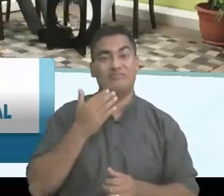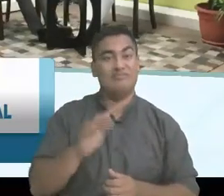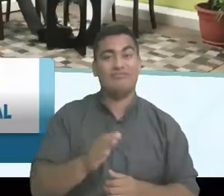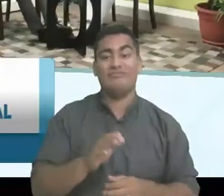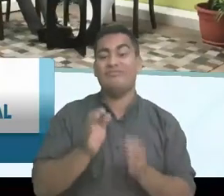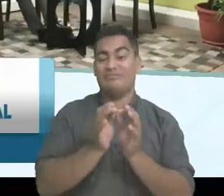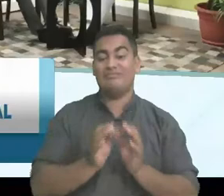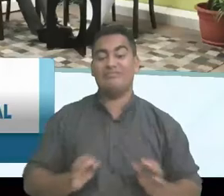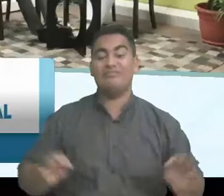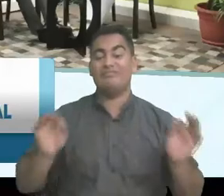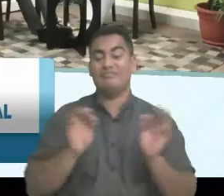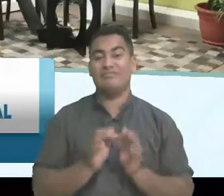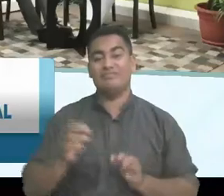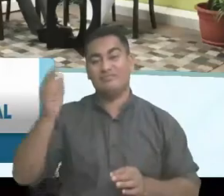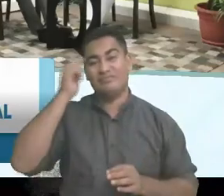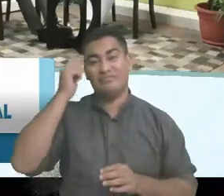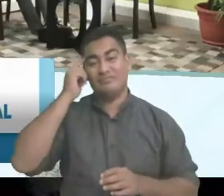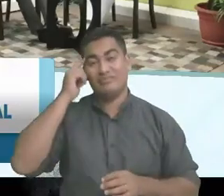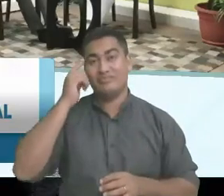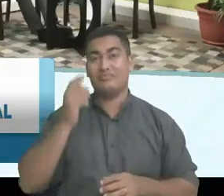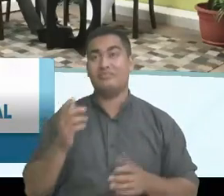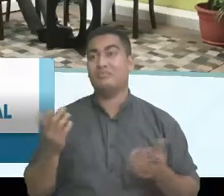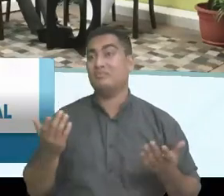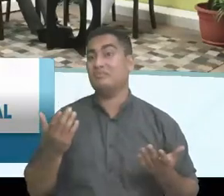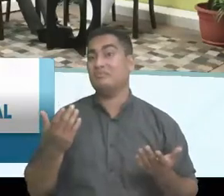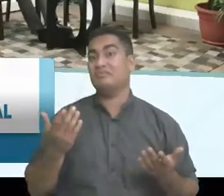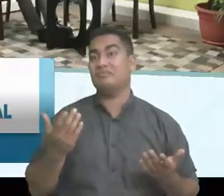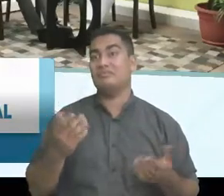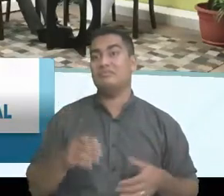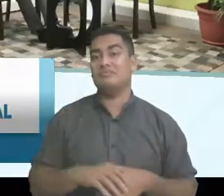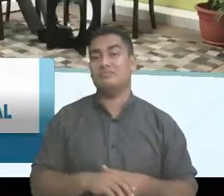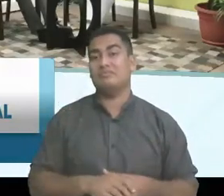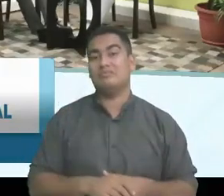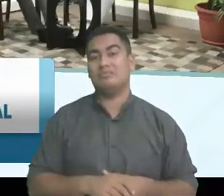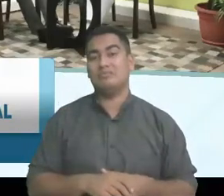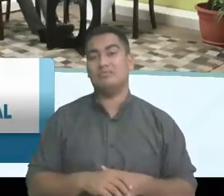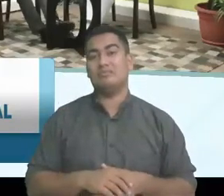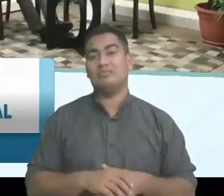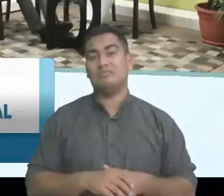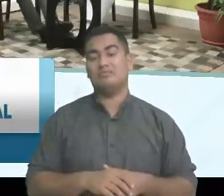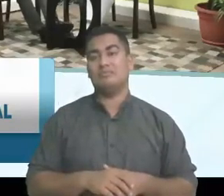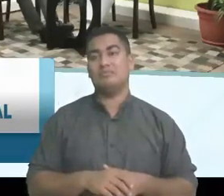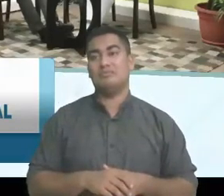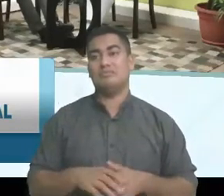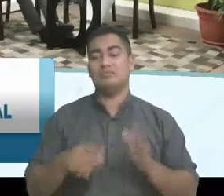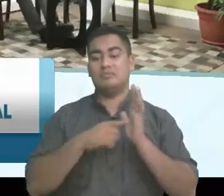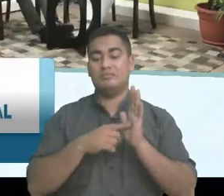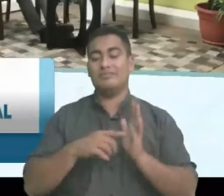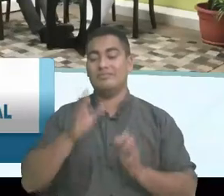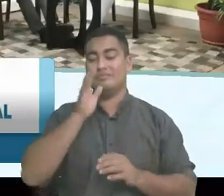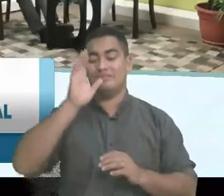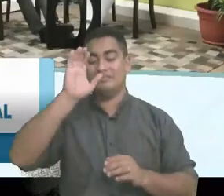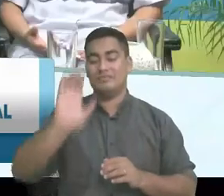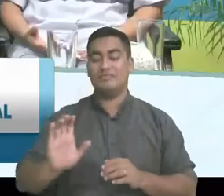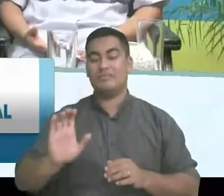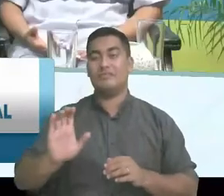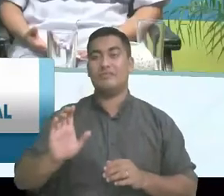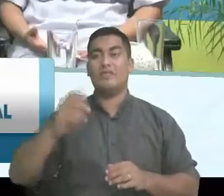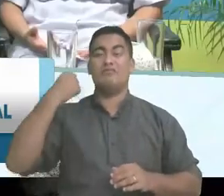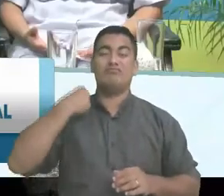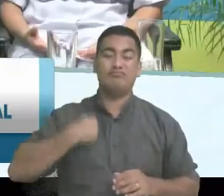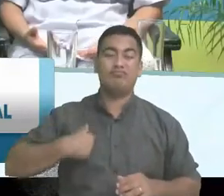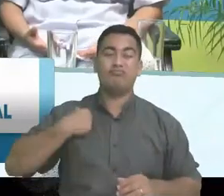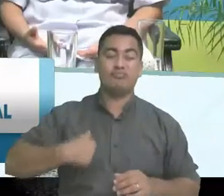mala digestión, o que comió algo y que se le va a pasar. No. Sí, mira, si tu niño ya tuvo más de 24 horas